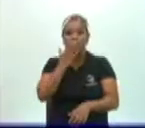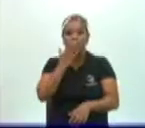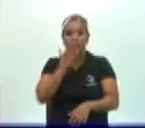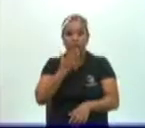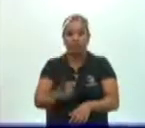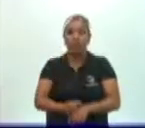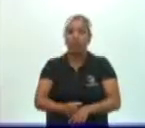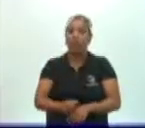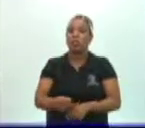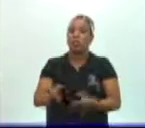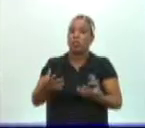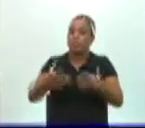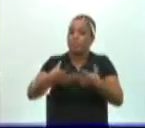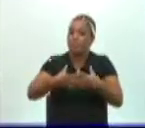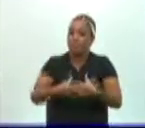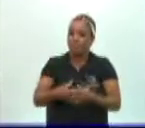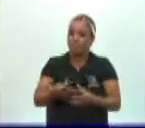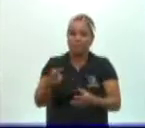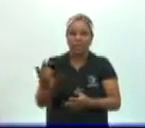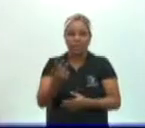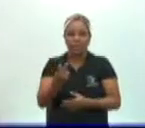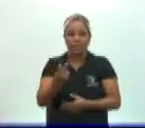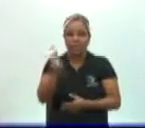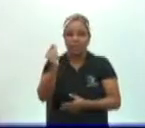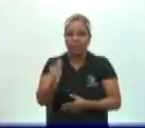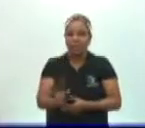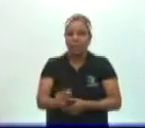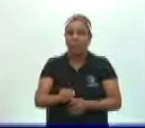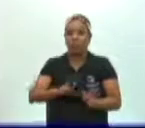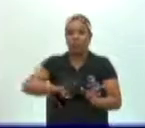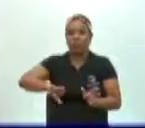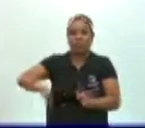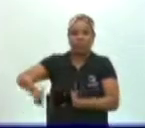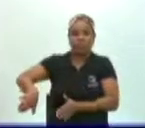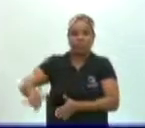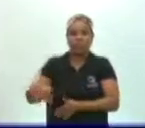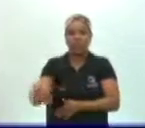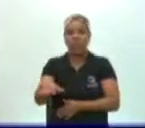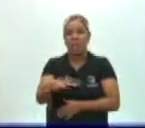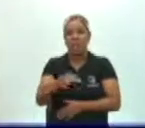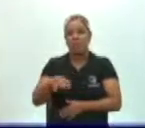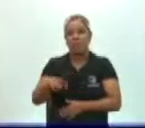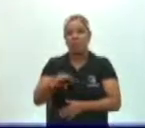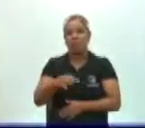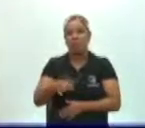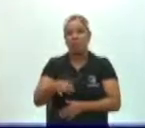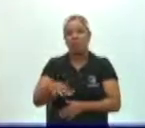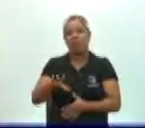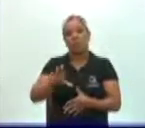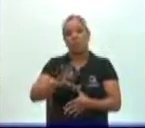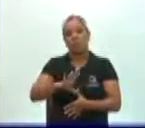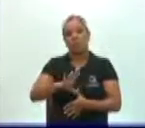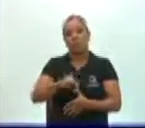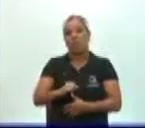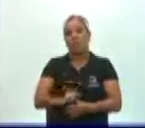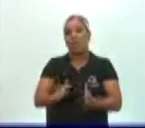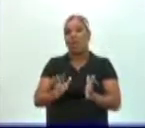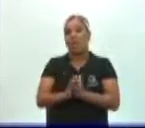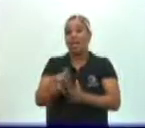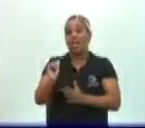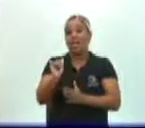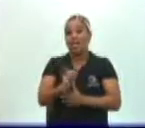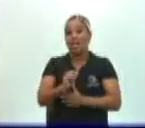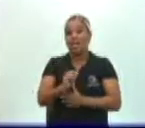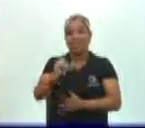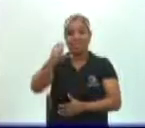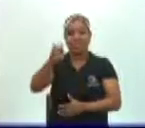criollos se van a ir desarrollando acá y son discriminados en la sociedad americana. La Iglesia Católica, de hecho,